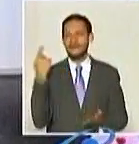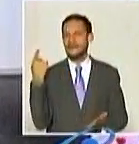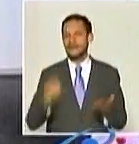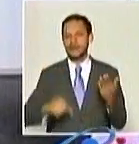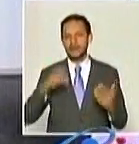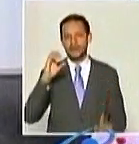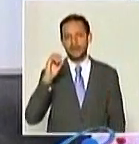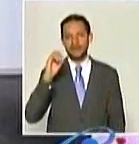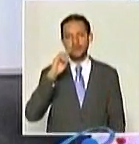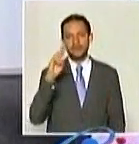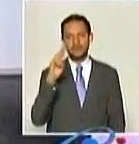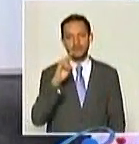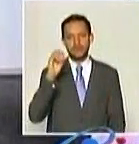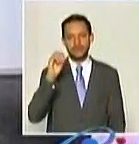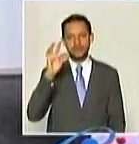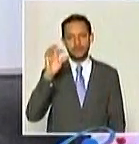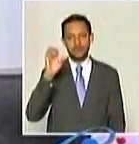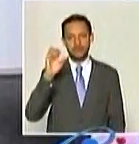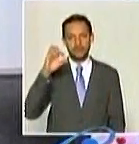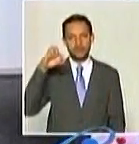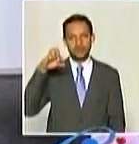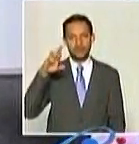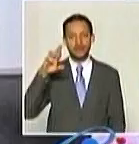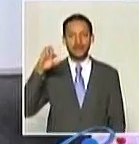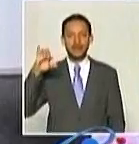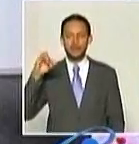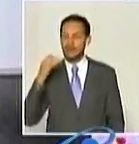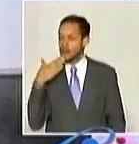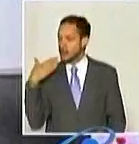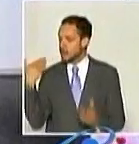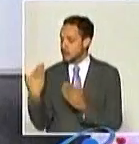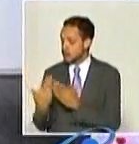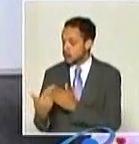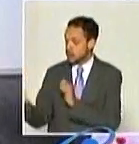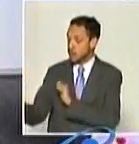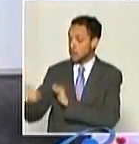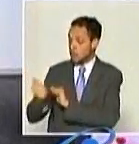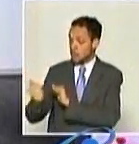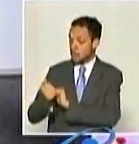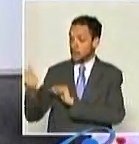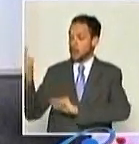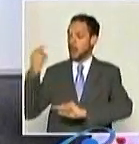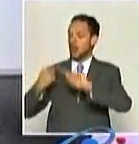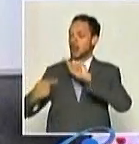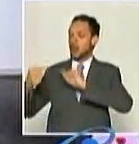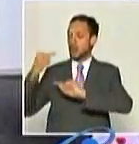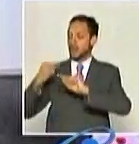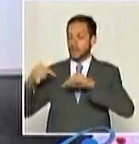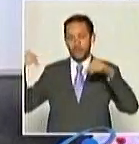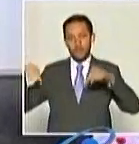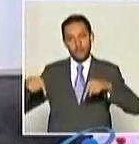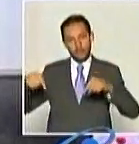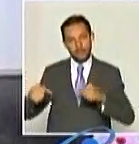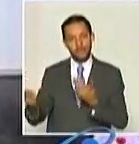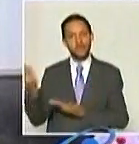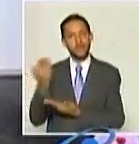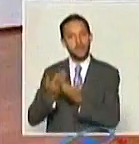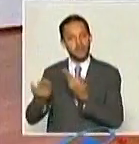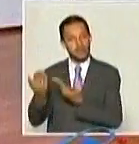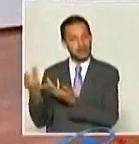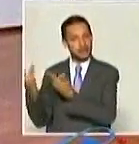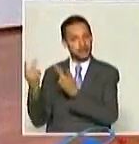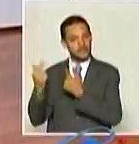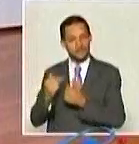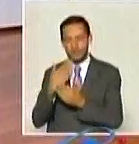la ozonoterapia. Muchas gracias, doctor Javier y doctor Alonso, por compartir hoy este espacio con nosotros.